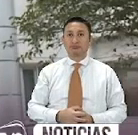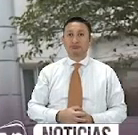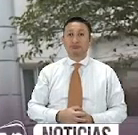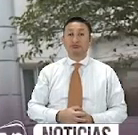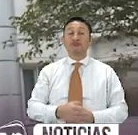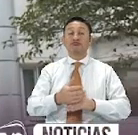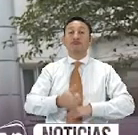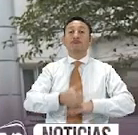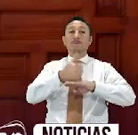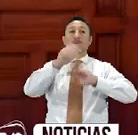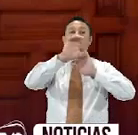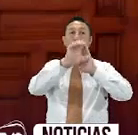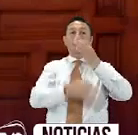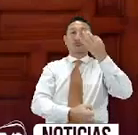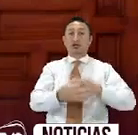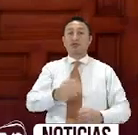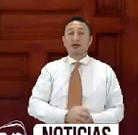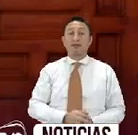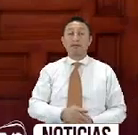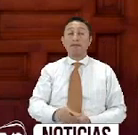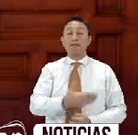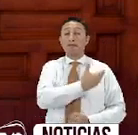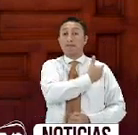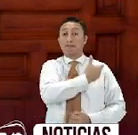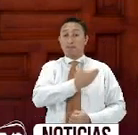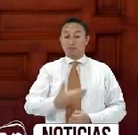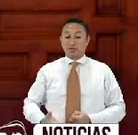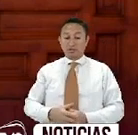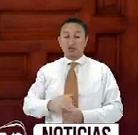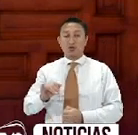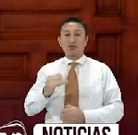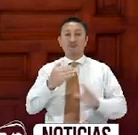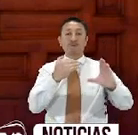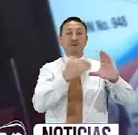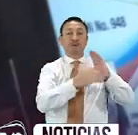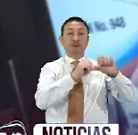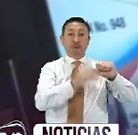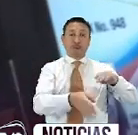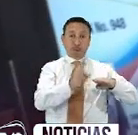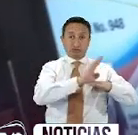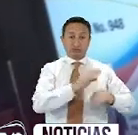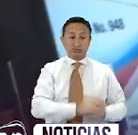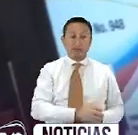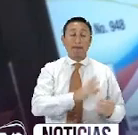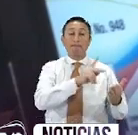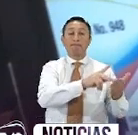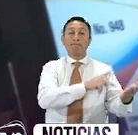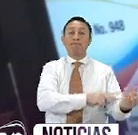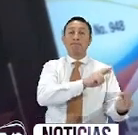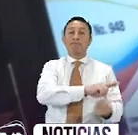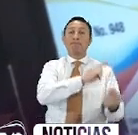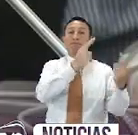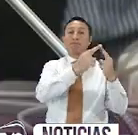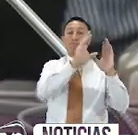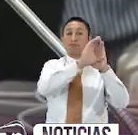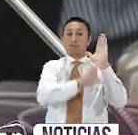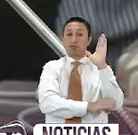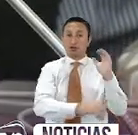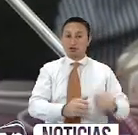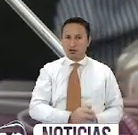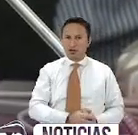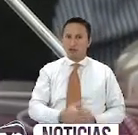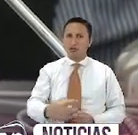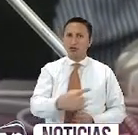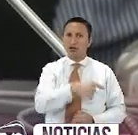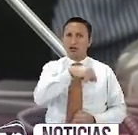Corte Constitucional, el presidente Daniel Noboa este jueves envió a la Asamblea Nacional el proyecto de reforma a la Constitución que pretende